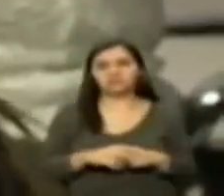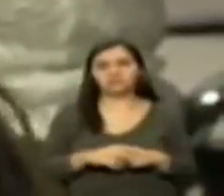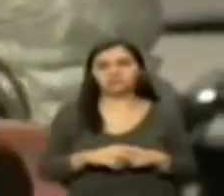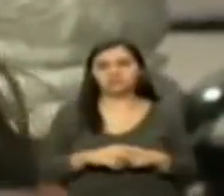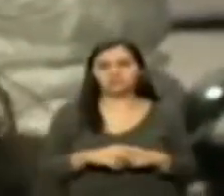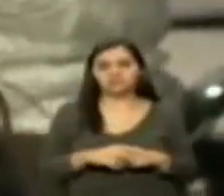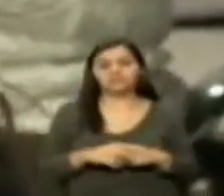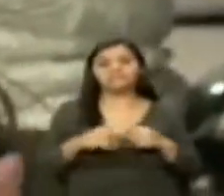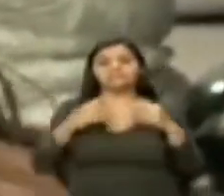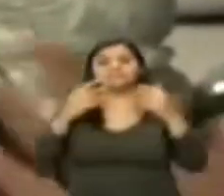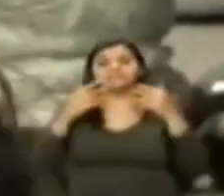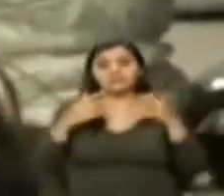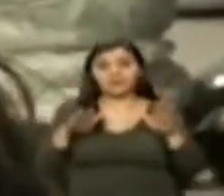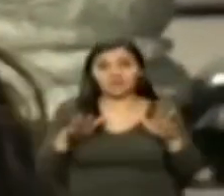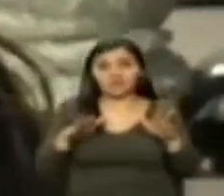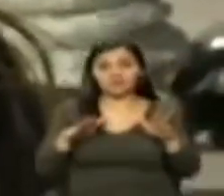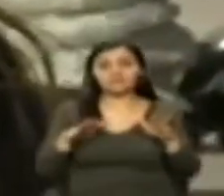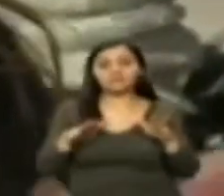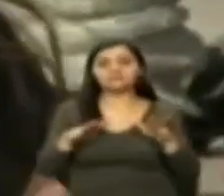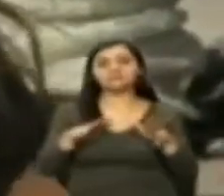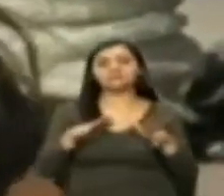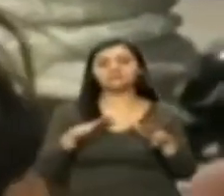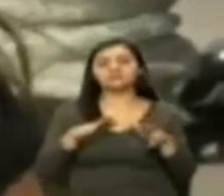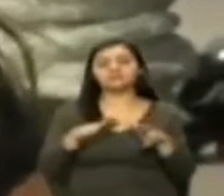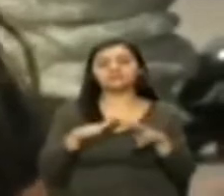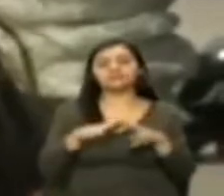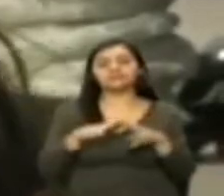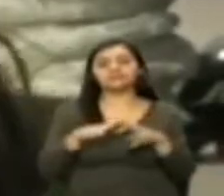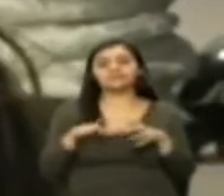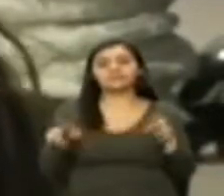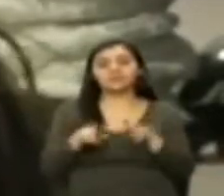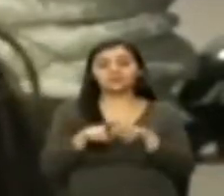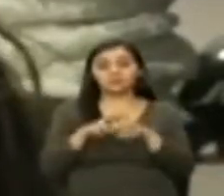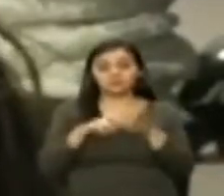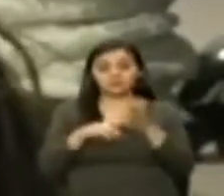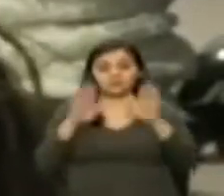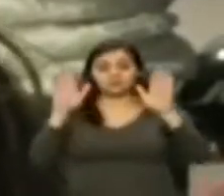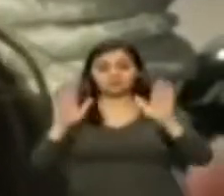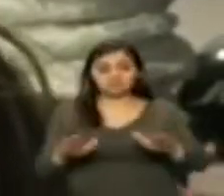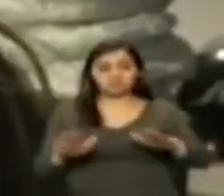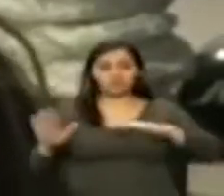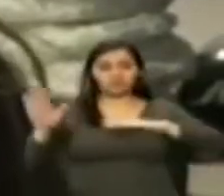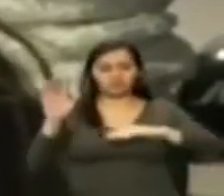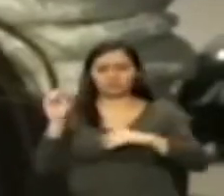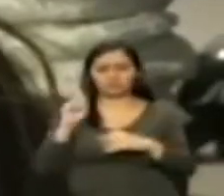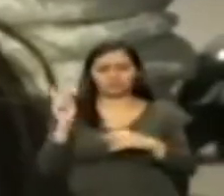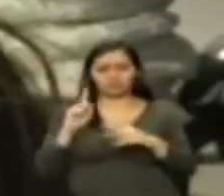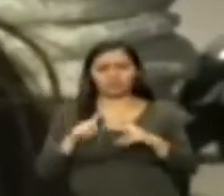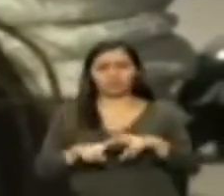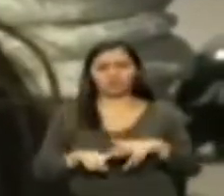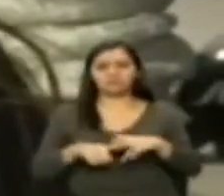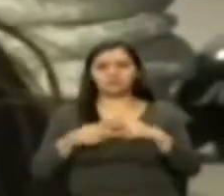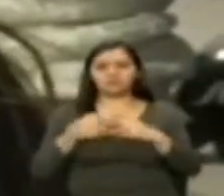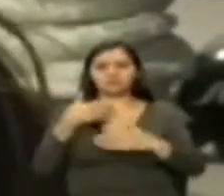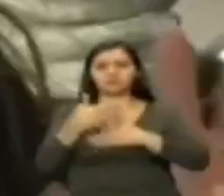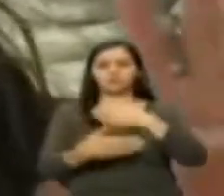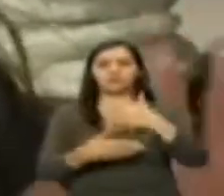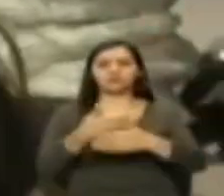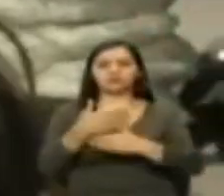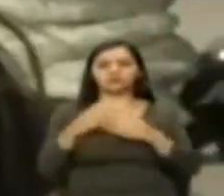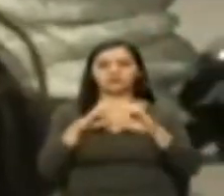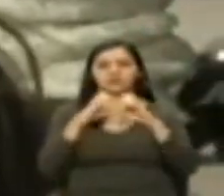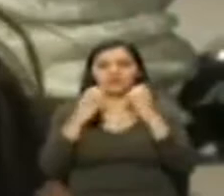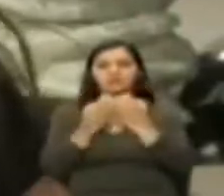efectivamente. Entonces, esto significa no vamos a detener el compromiso, vamos a iniciar ya con el proceso de clases en